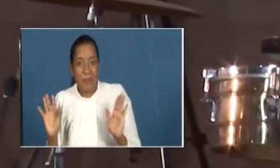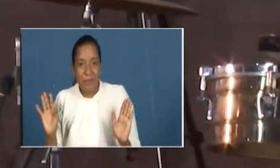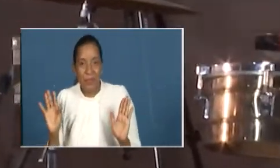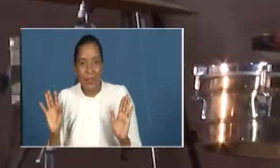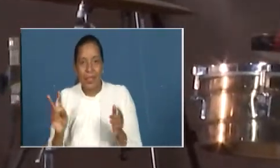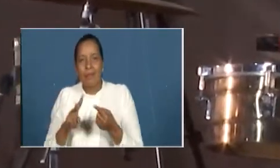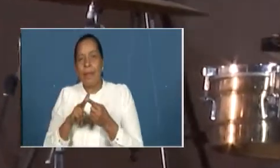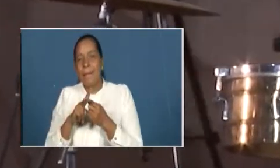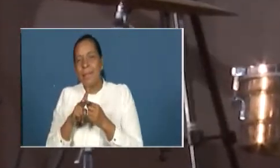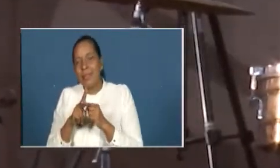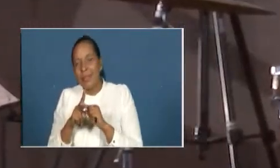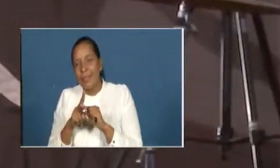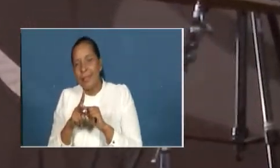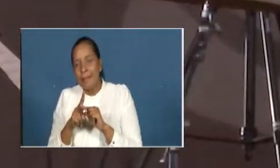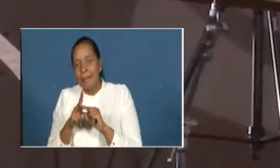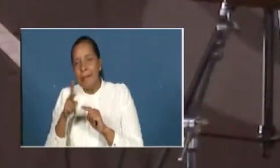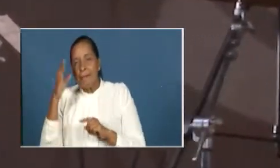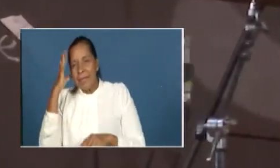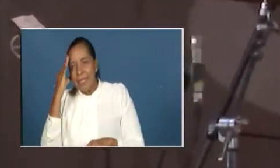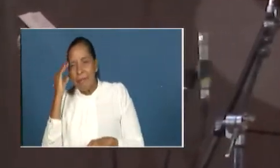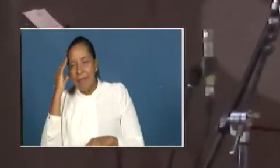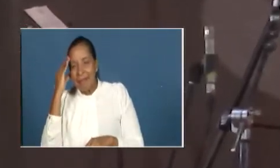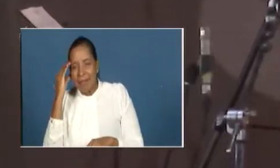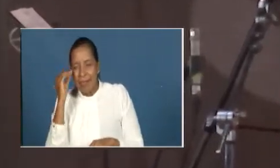empieza a experimentar otras relaciones.